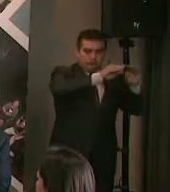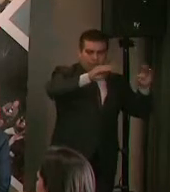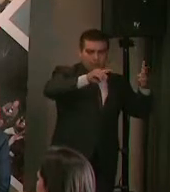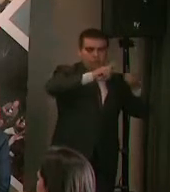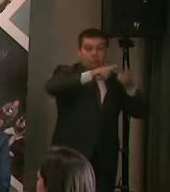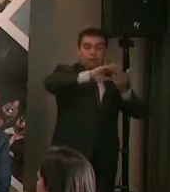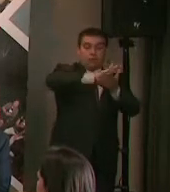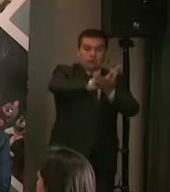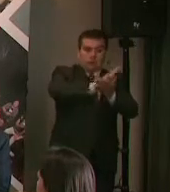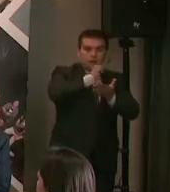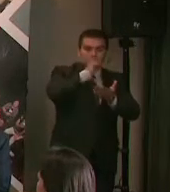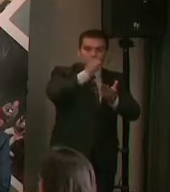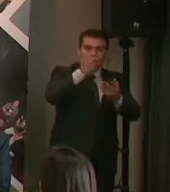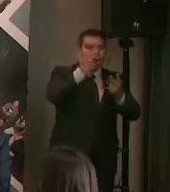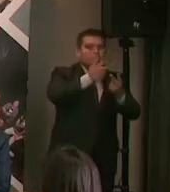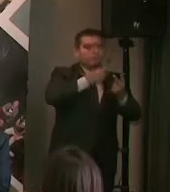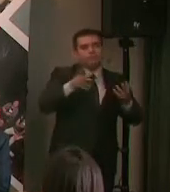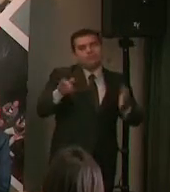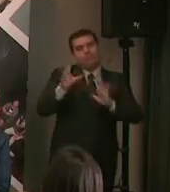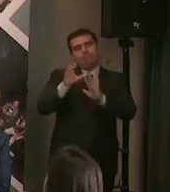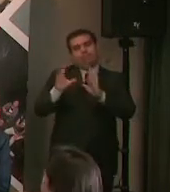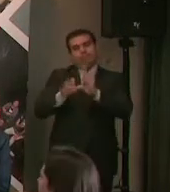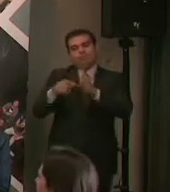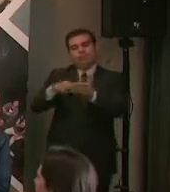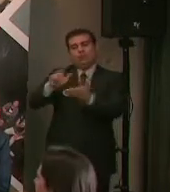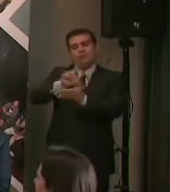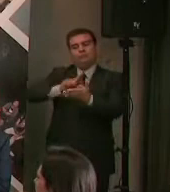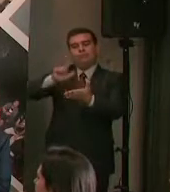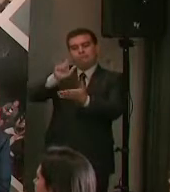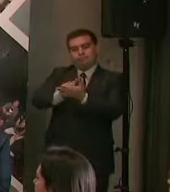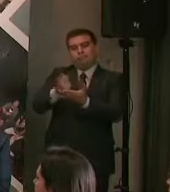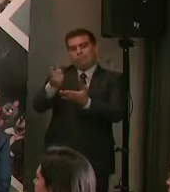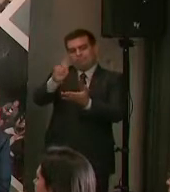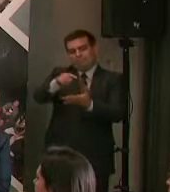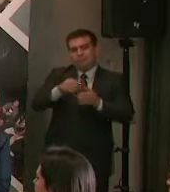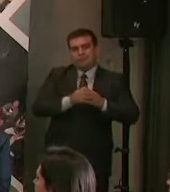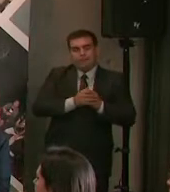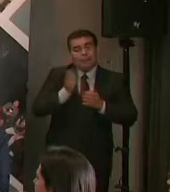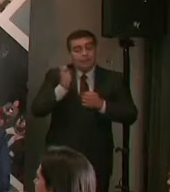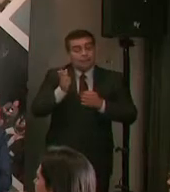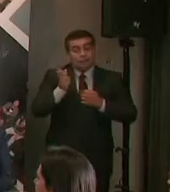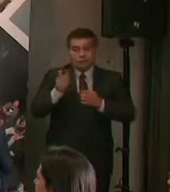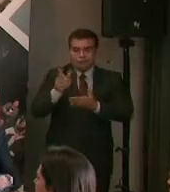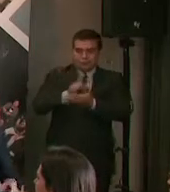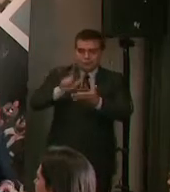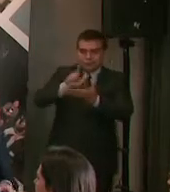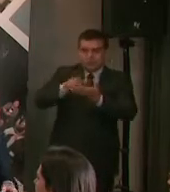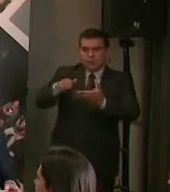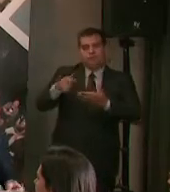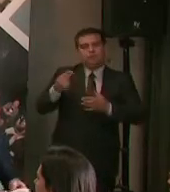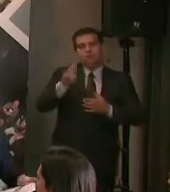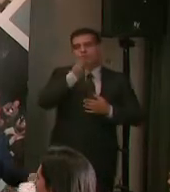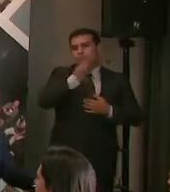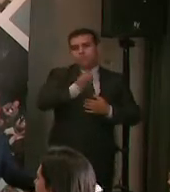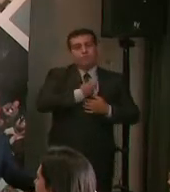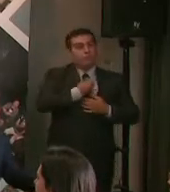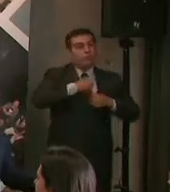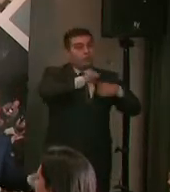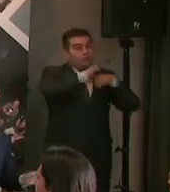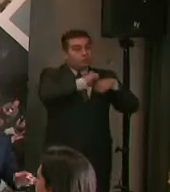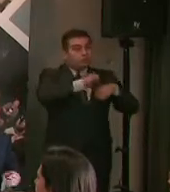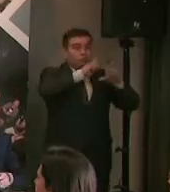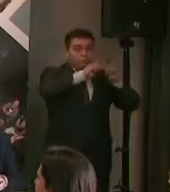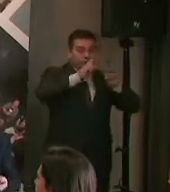son principios constitucionales. Por el hecho de serlo, imponen a todas las autoridades, a las autoridades de todos